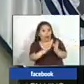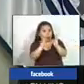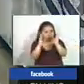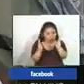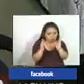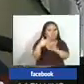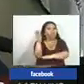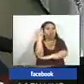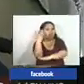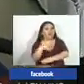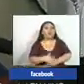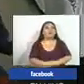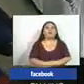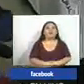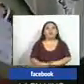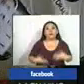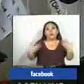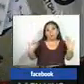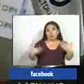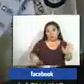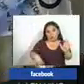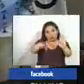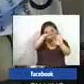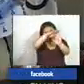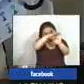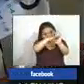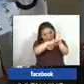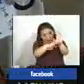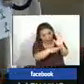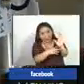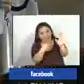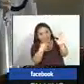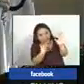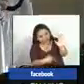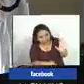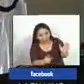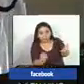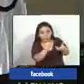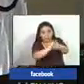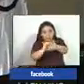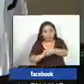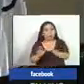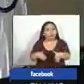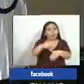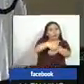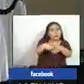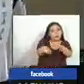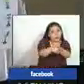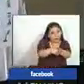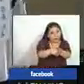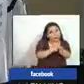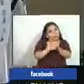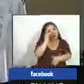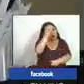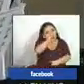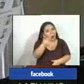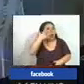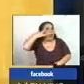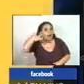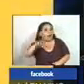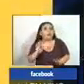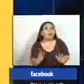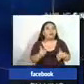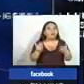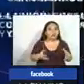coaligados. La lista preliminar de pactos de coalición para diputados a la Asamblea Legislativa revela, por ejemplo,